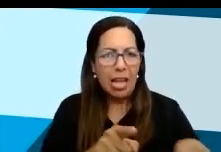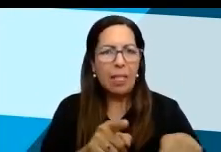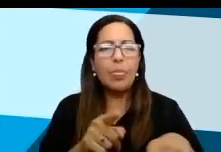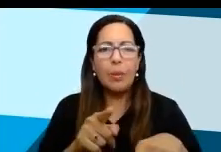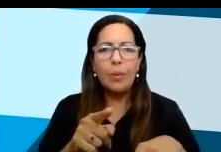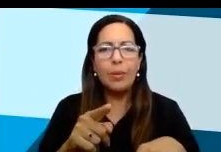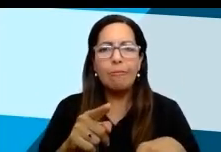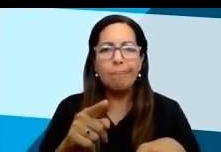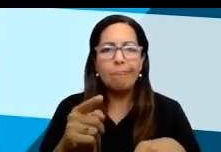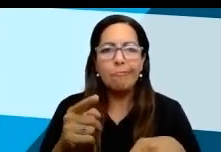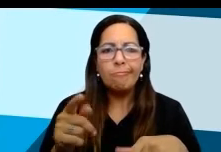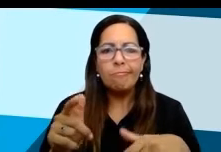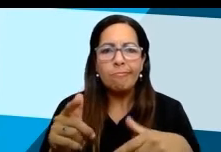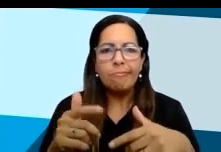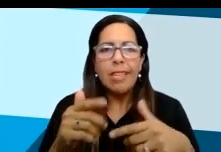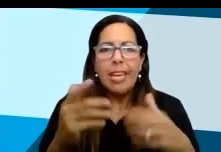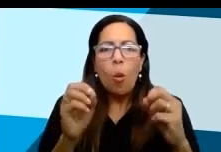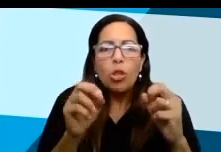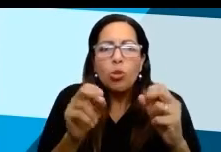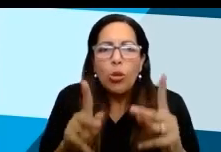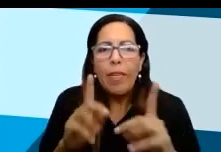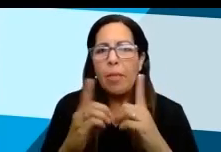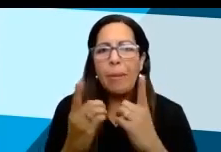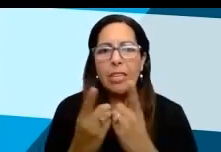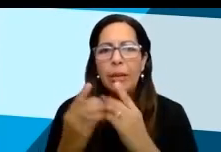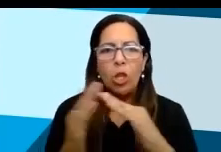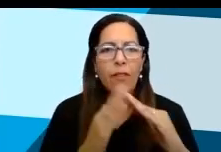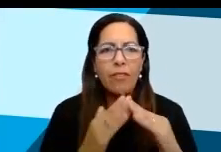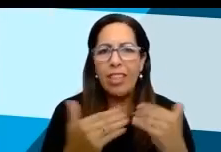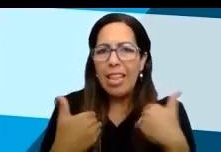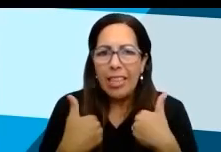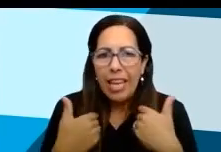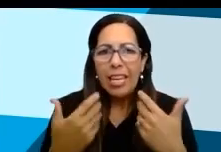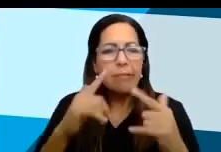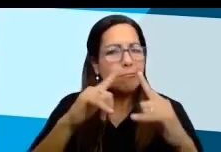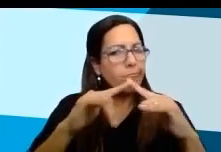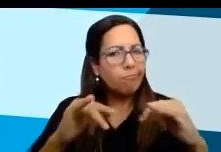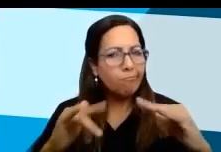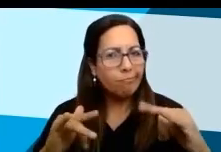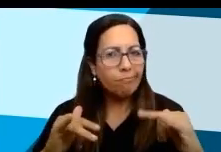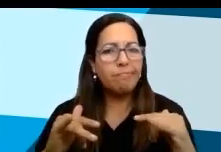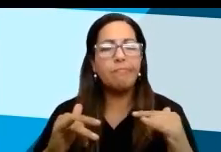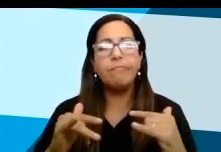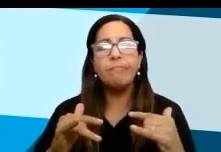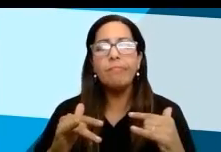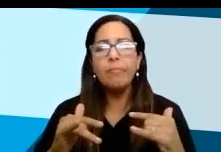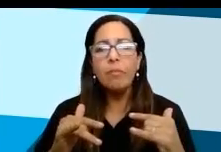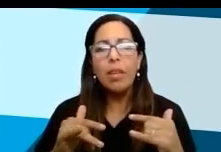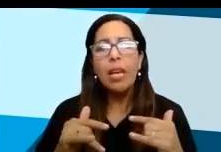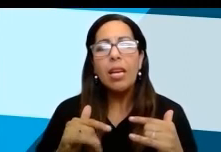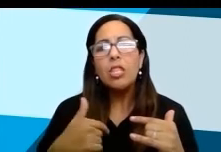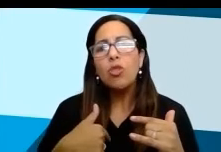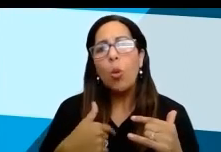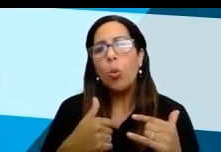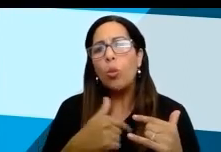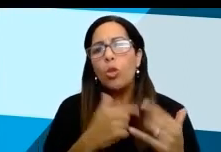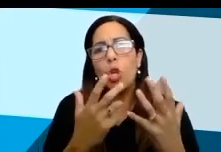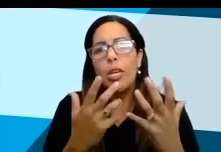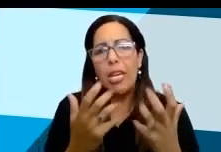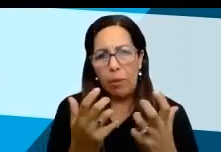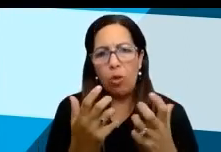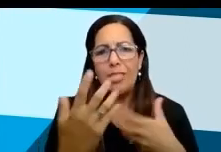afuera, qué oportunidades el Departamento de la Vivienda tiene, etcétera. Y nada, pues lo que queremos es esa